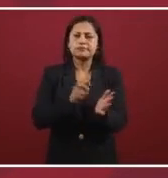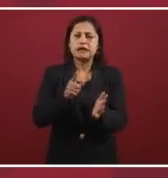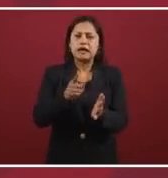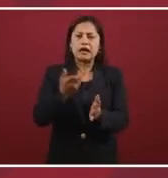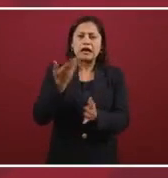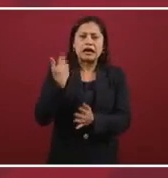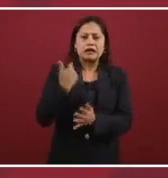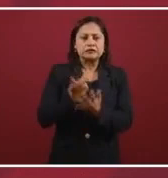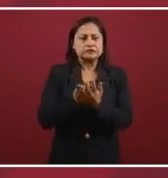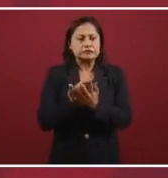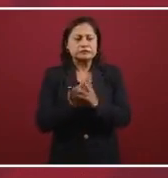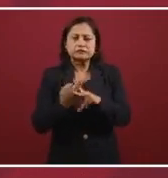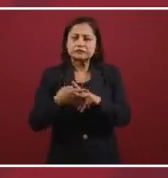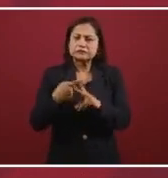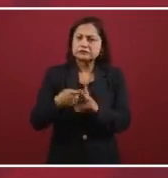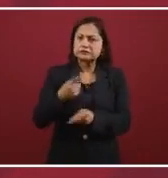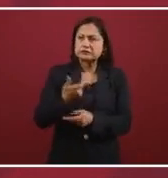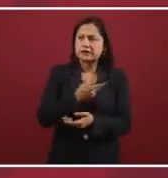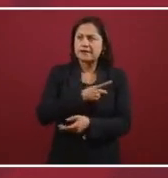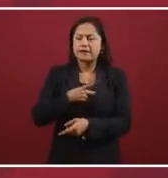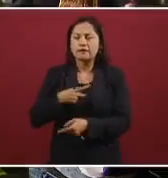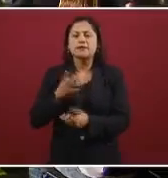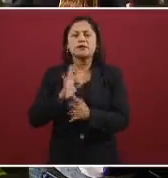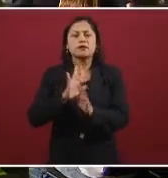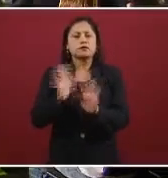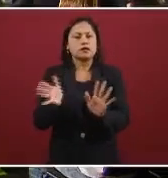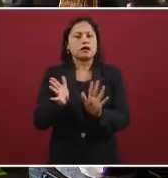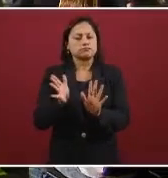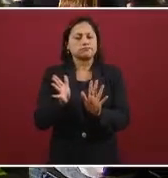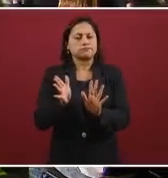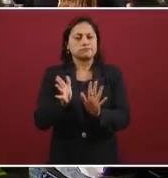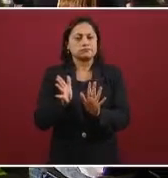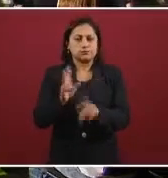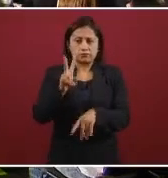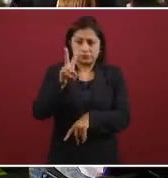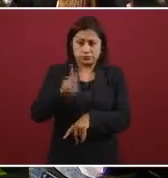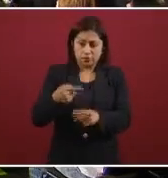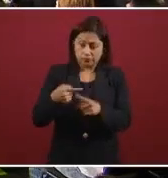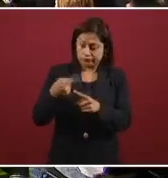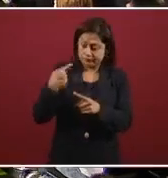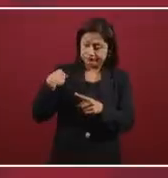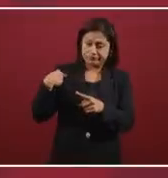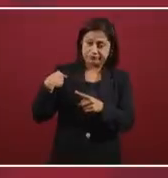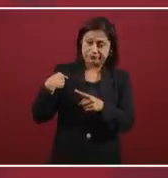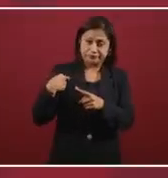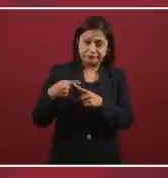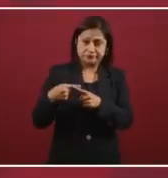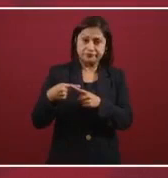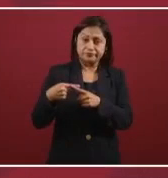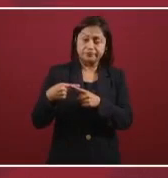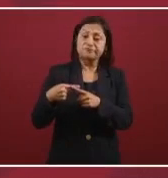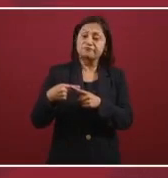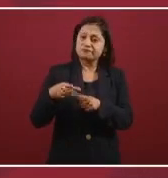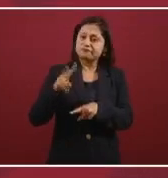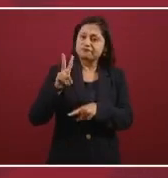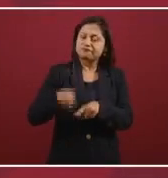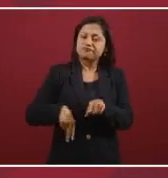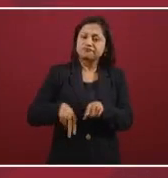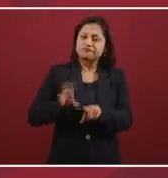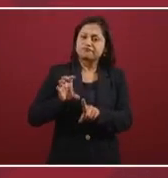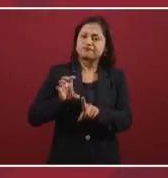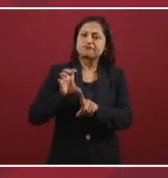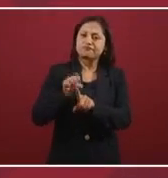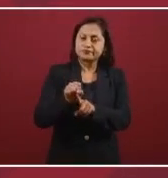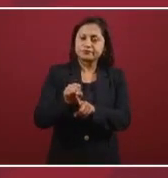en fin, se avanzó mucho en estos 9 meses,